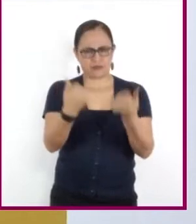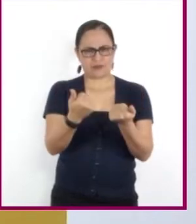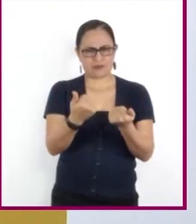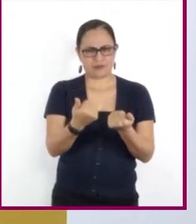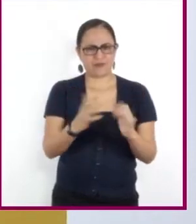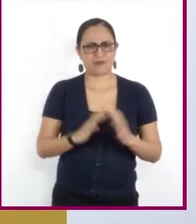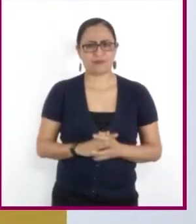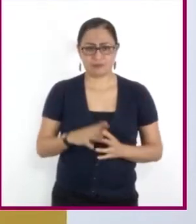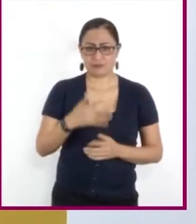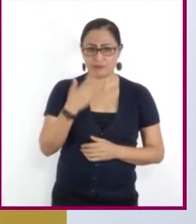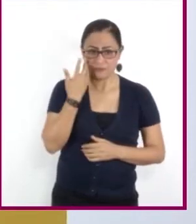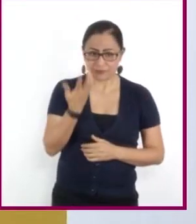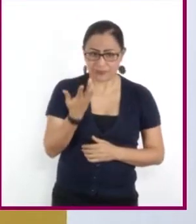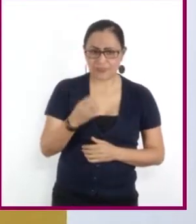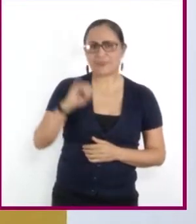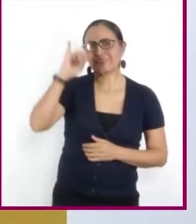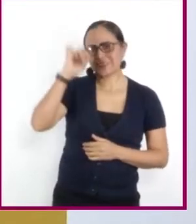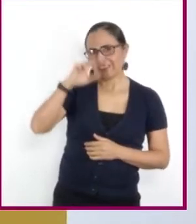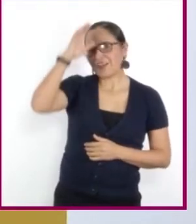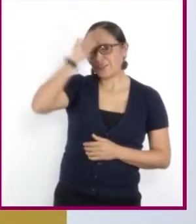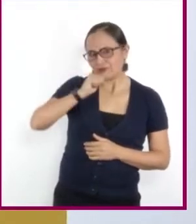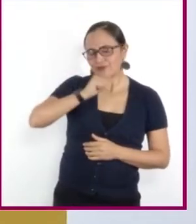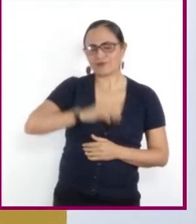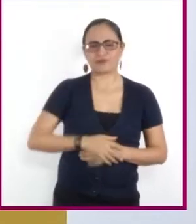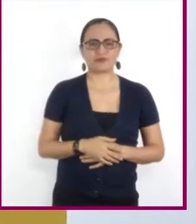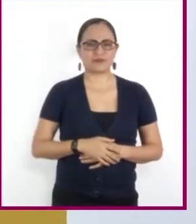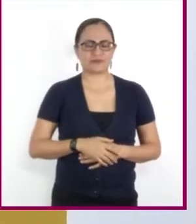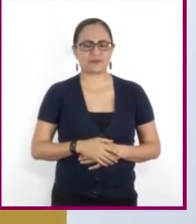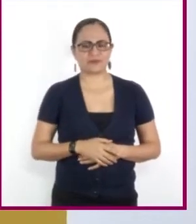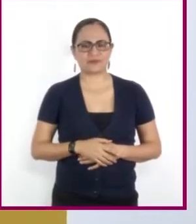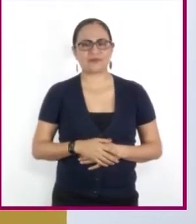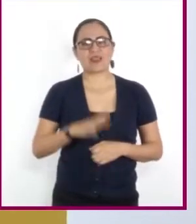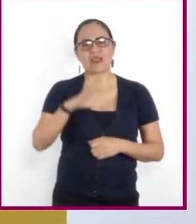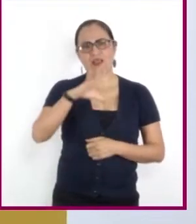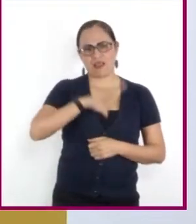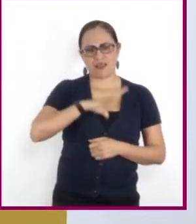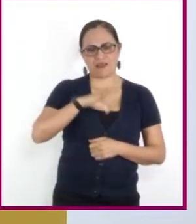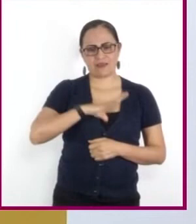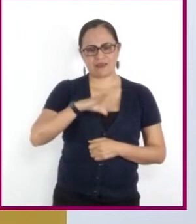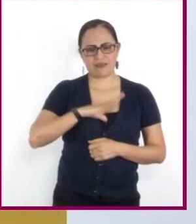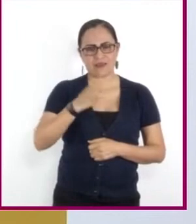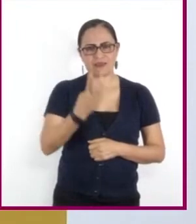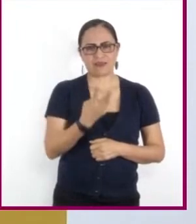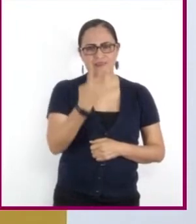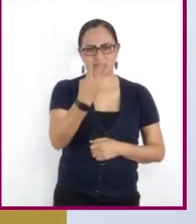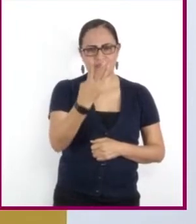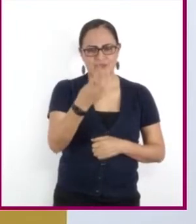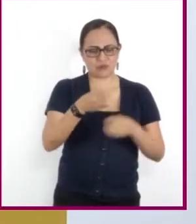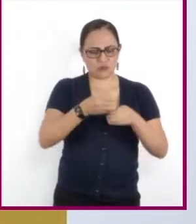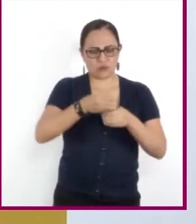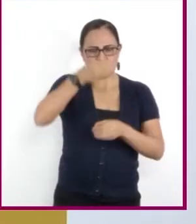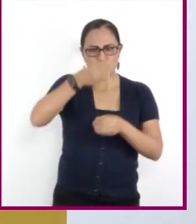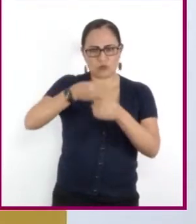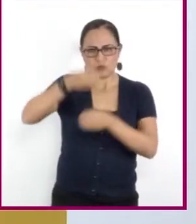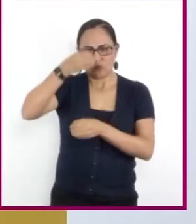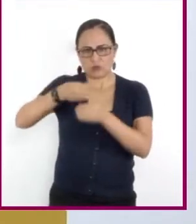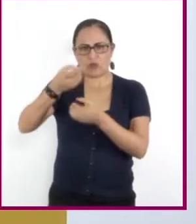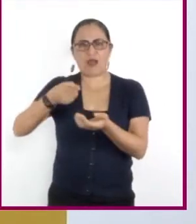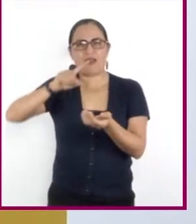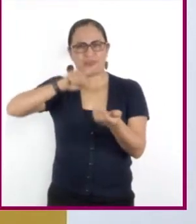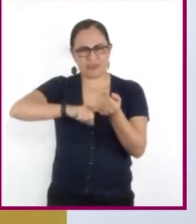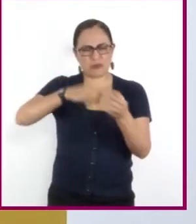densidad? Pero por supuesto, claro. Tenemos aquí 3 tubos de ensayo con diferentes